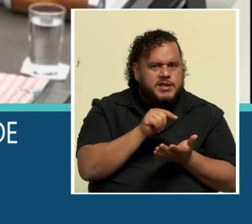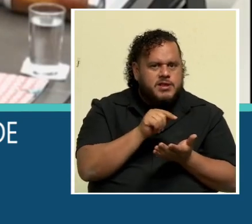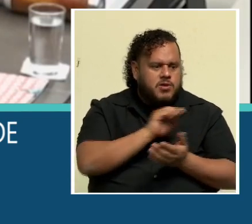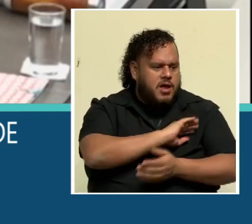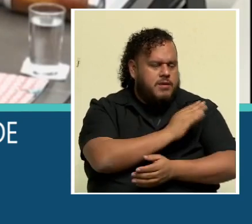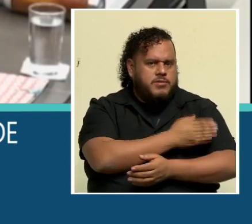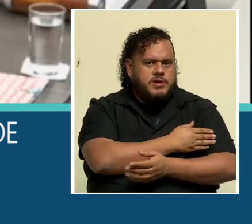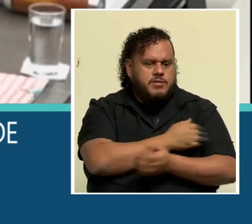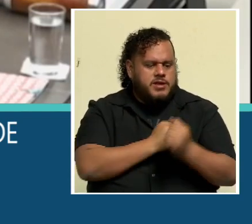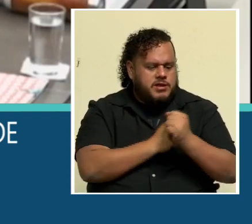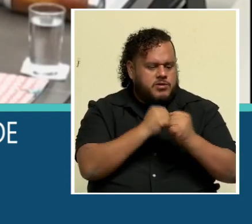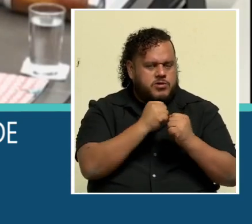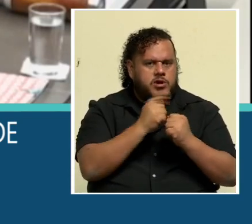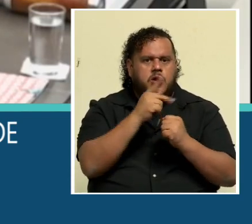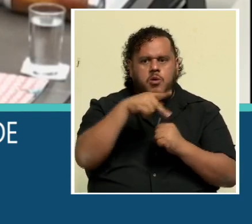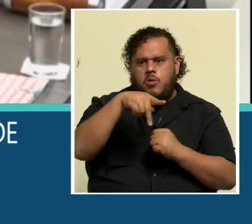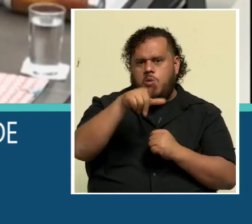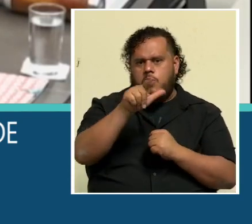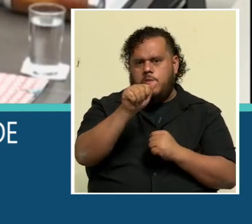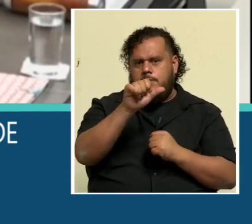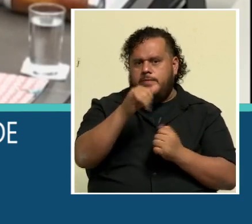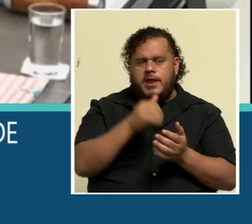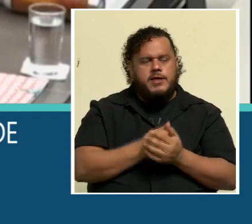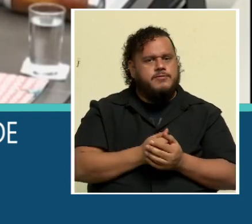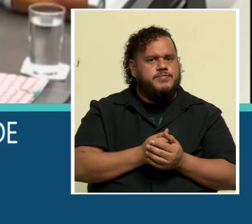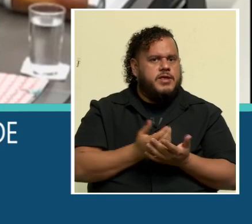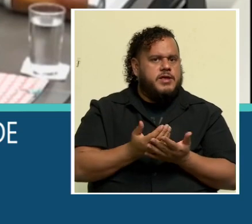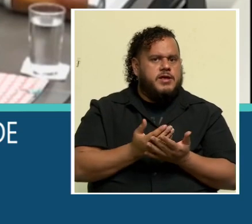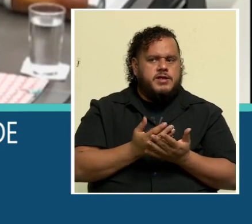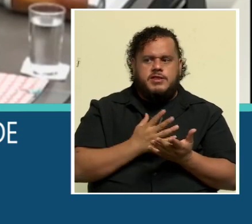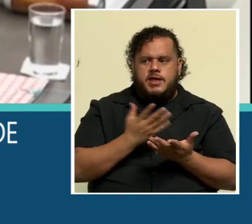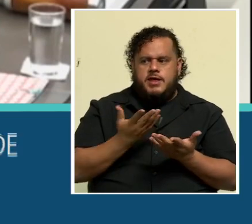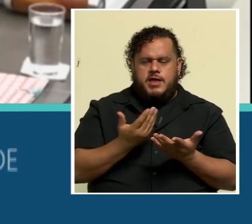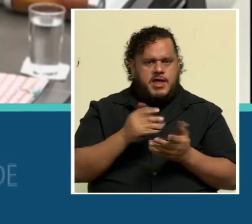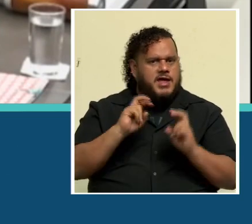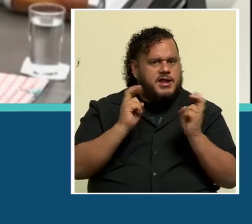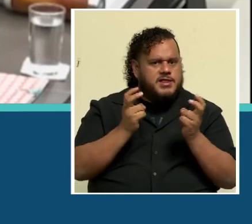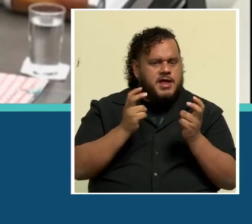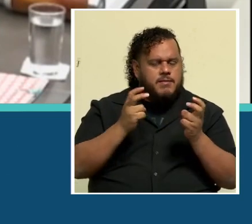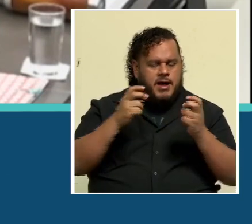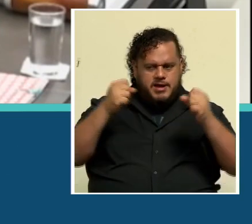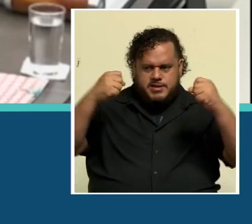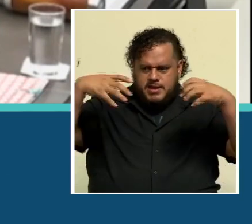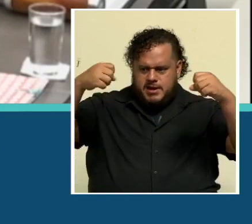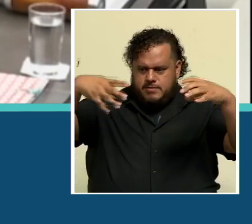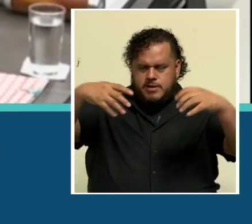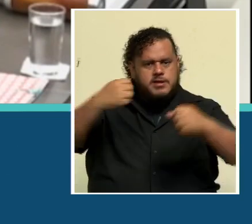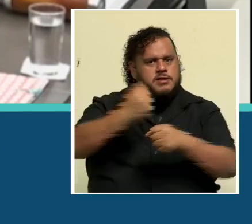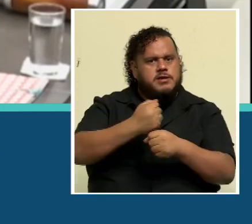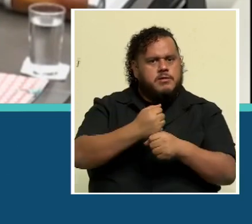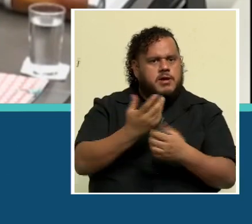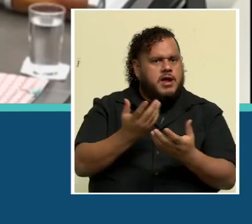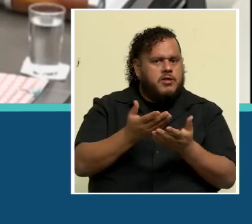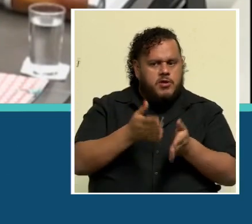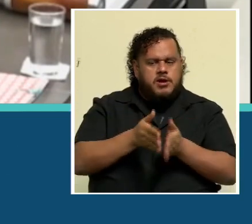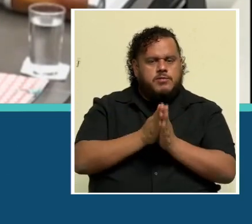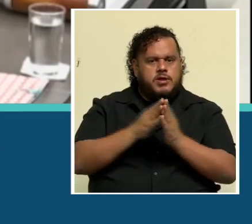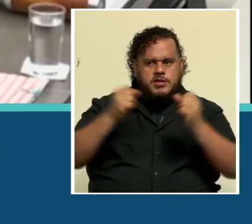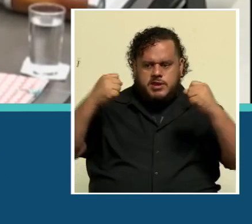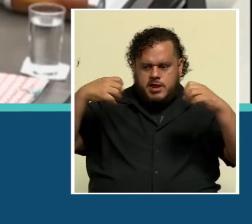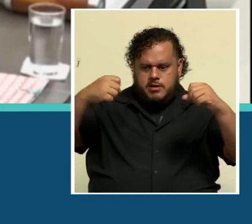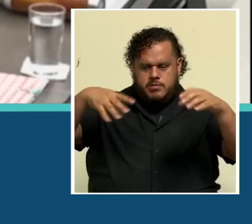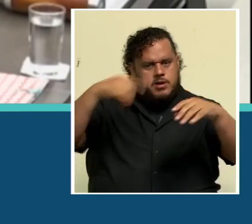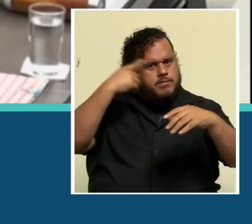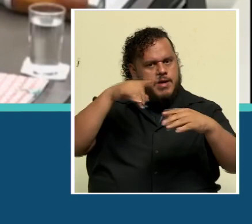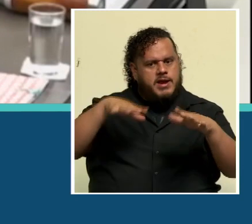empoderamiento, de construir un play, de inclusive en el tema de alumbrado, que están trabajando en el tema de solicitud de alumbrados